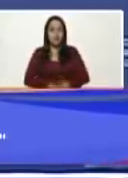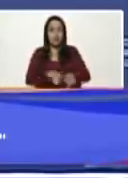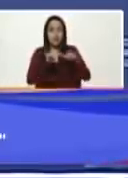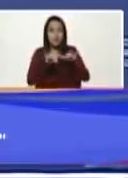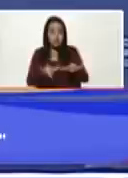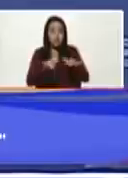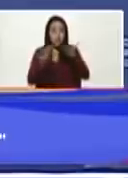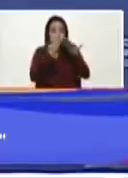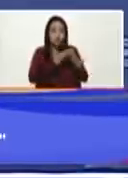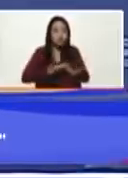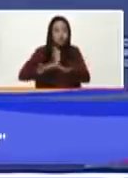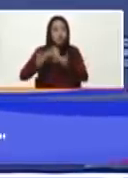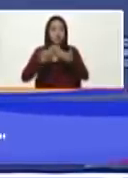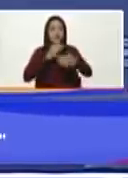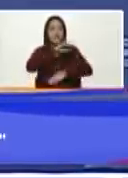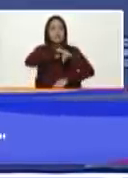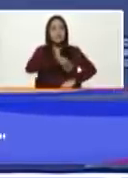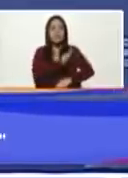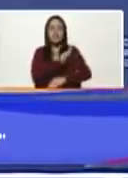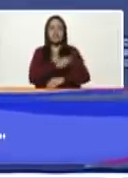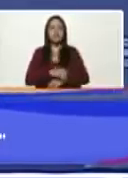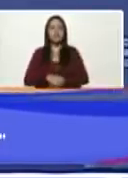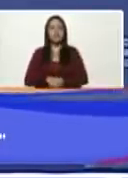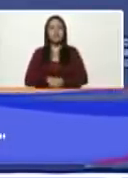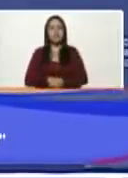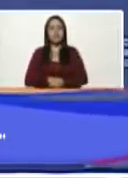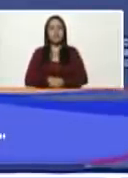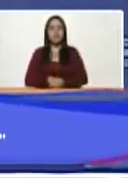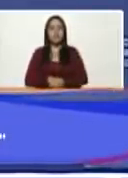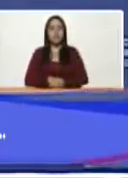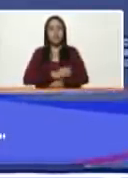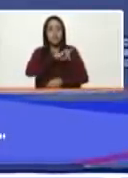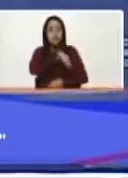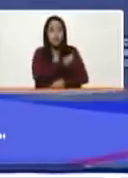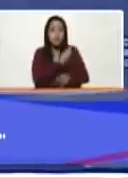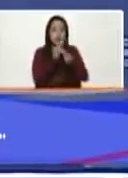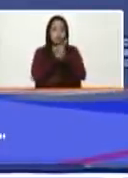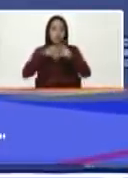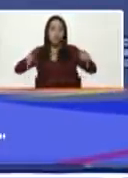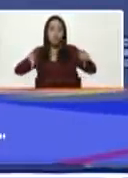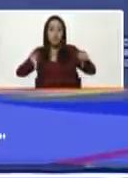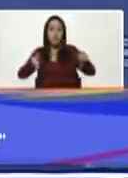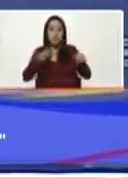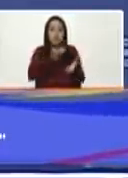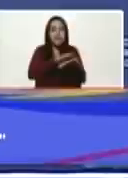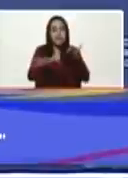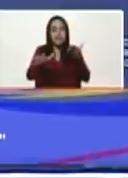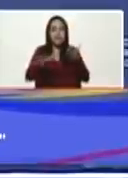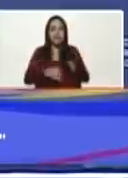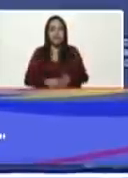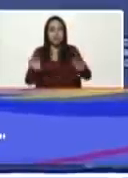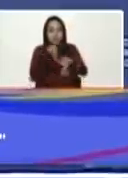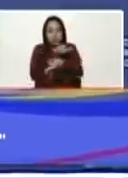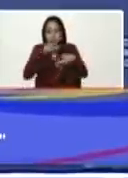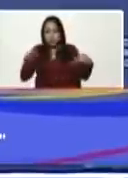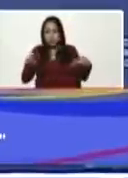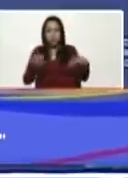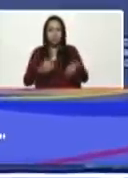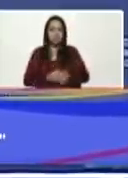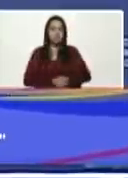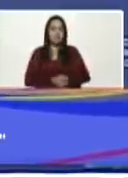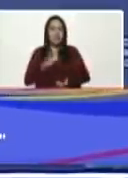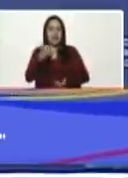carrera universitaria, en una universidad pública, gratuita y de calidad,